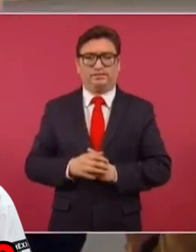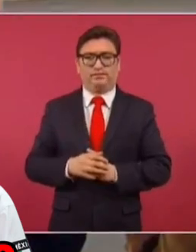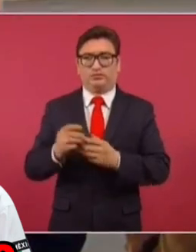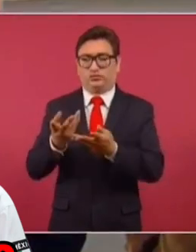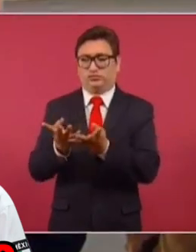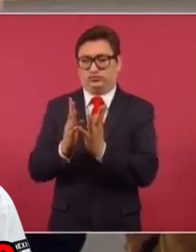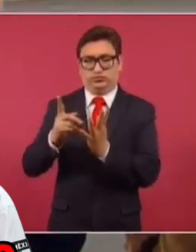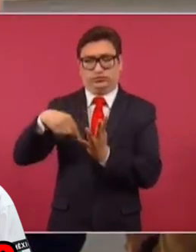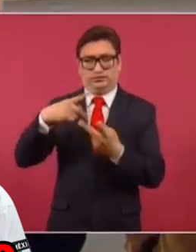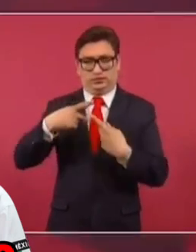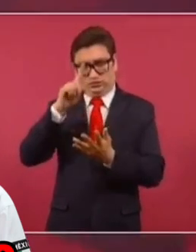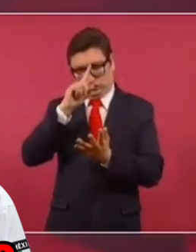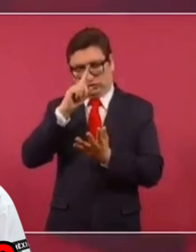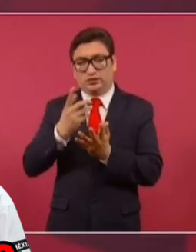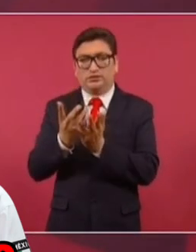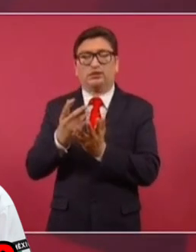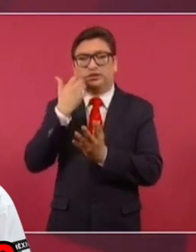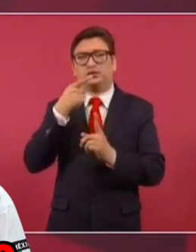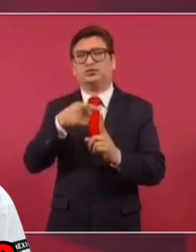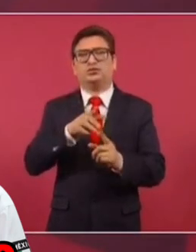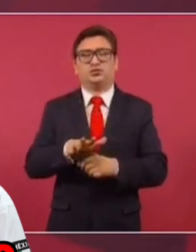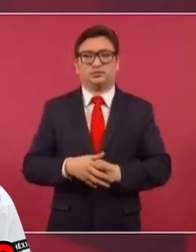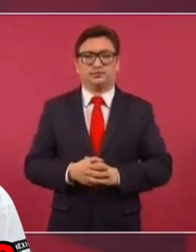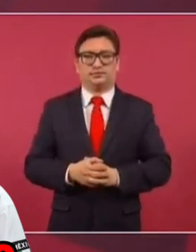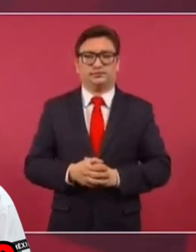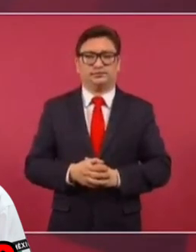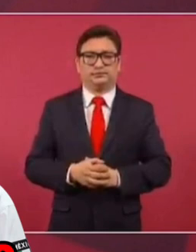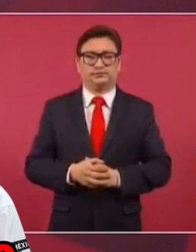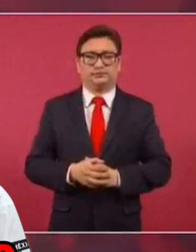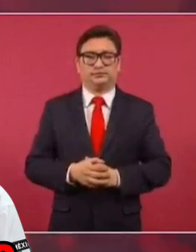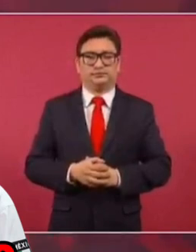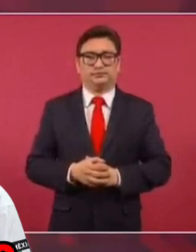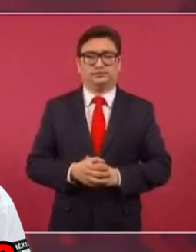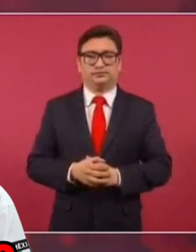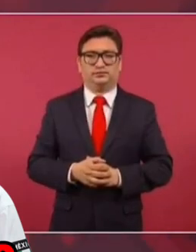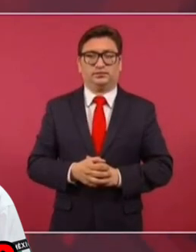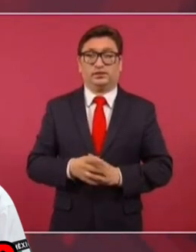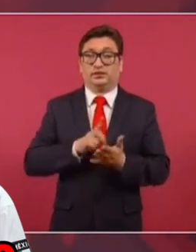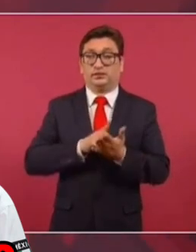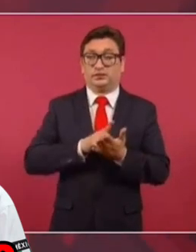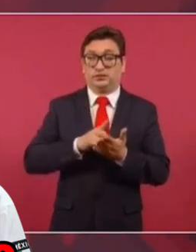Un consejo para buscar que no se